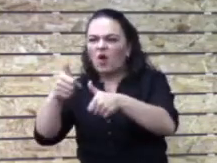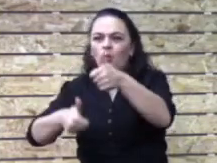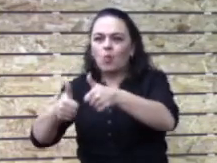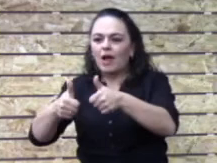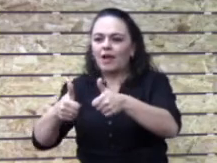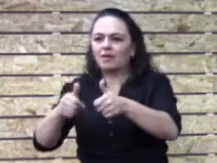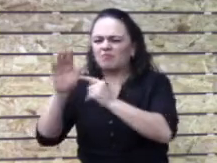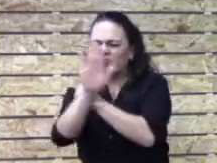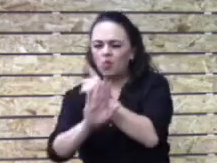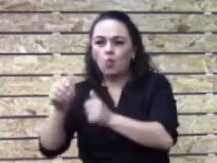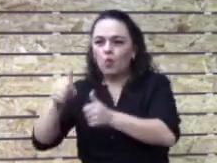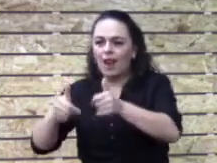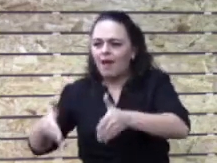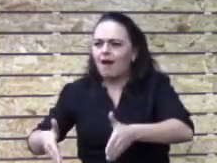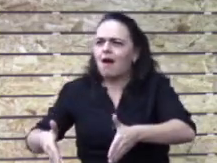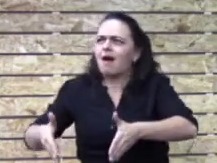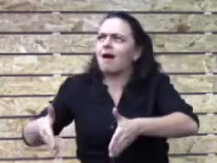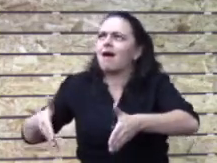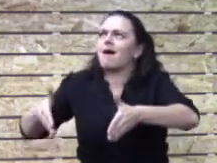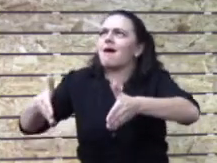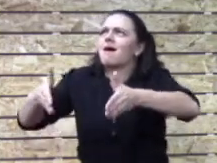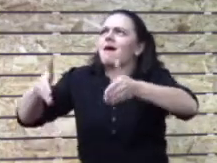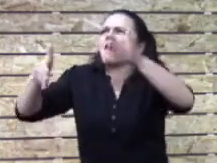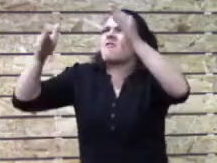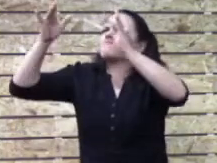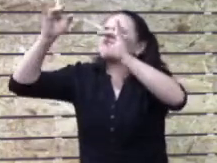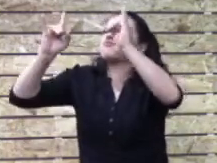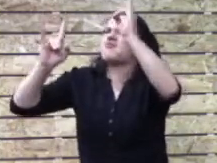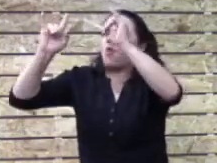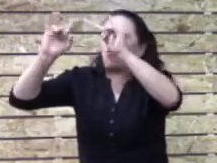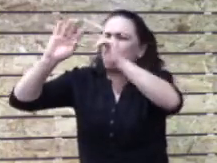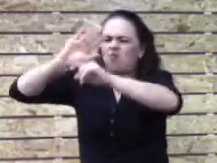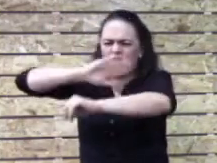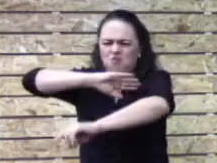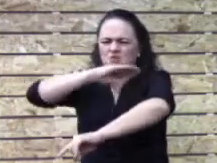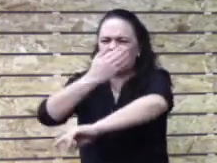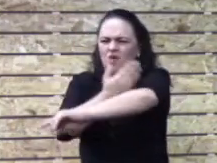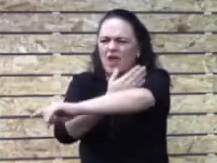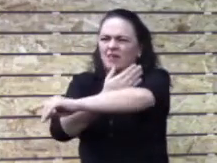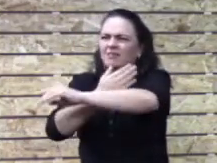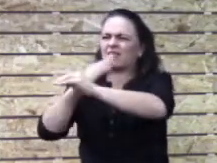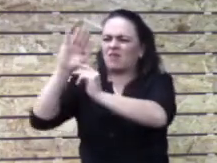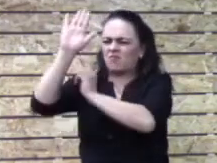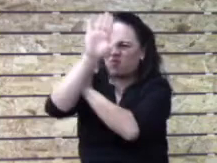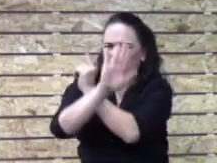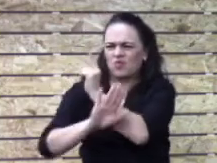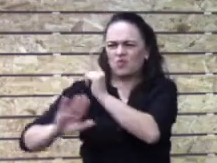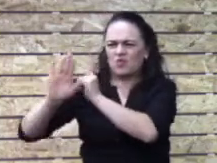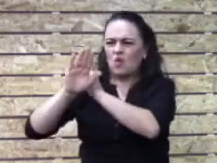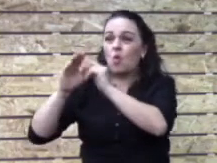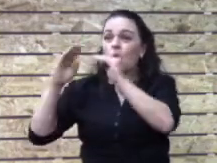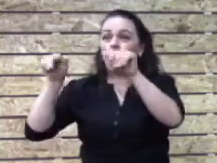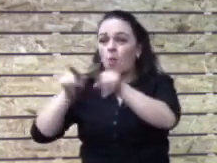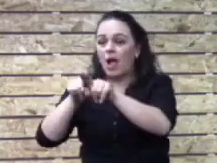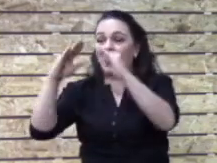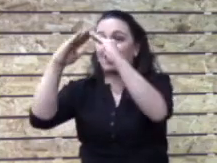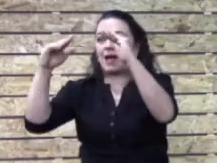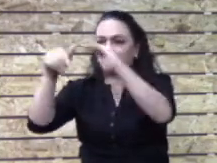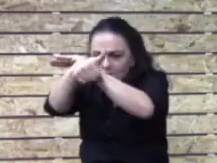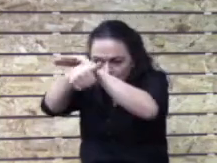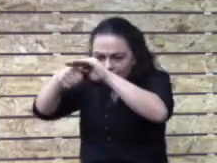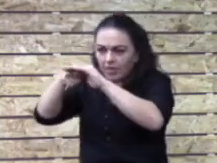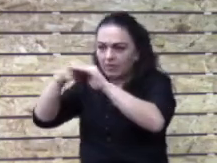fuerte, de la morada, de protección, como si fuera una casa donde nos metemos que ahí no vamos a ser infectados. Pero también el Salmo habla de